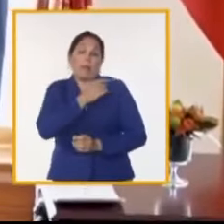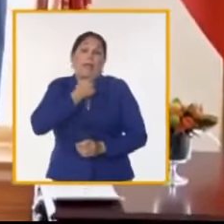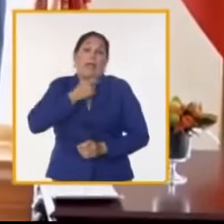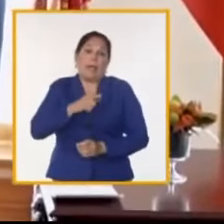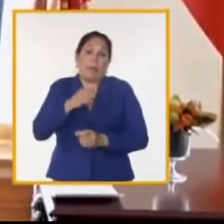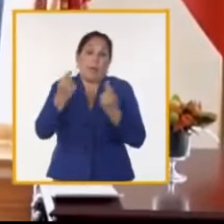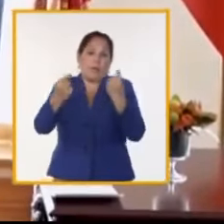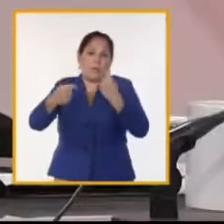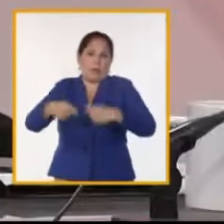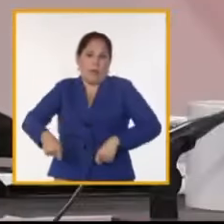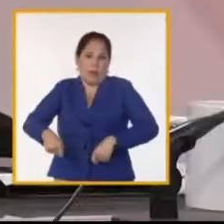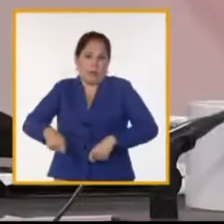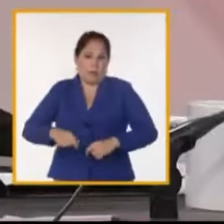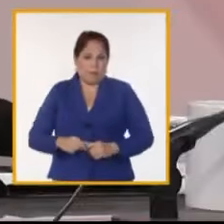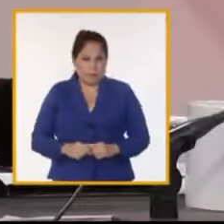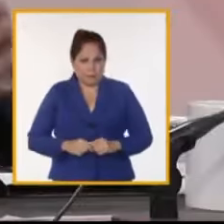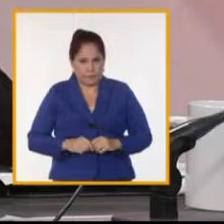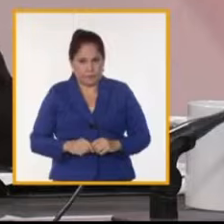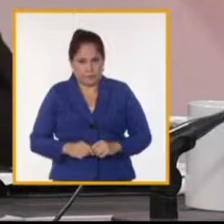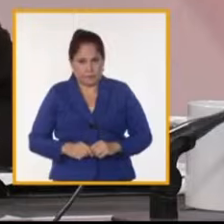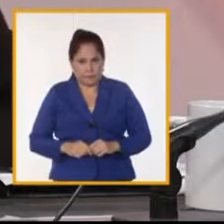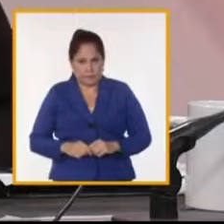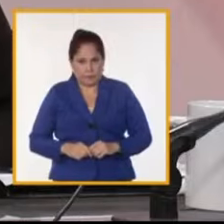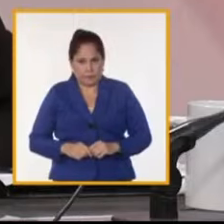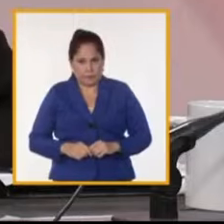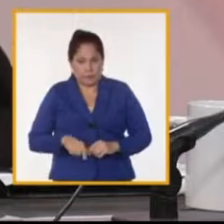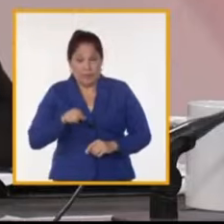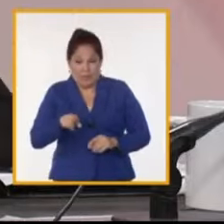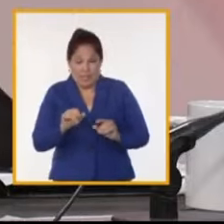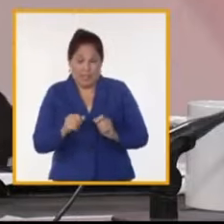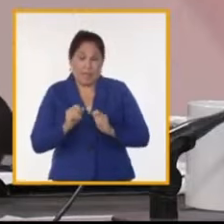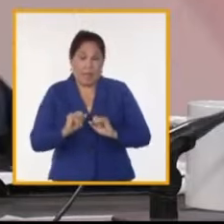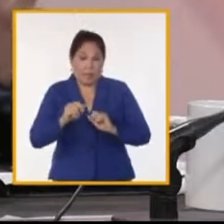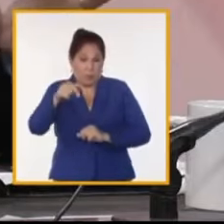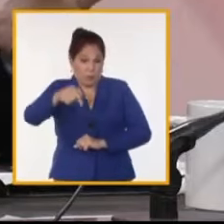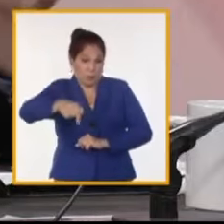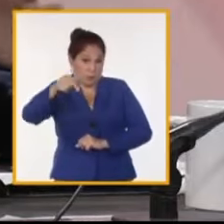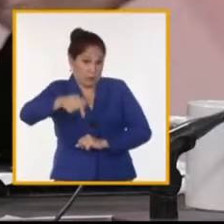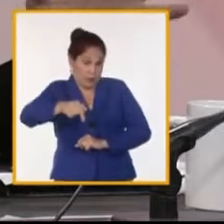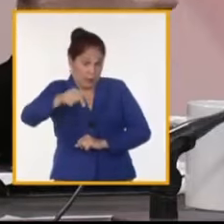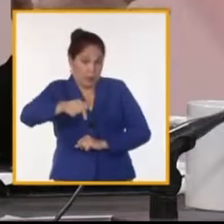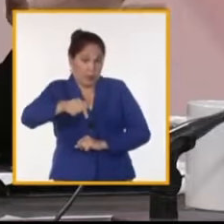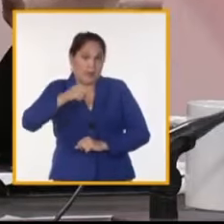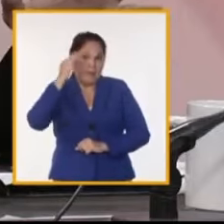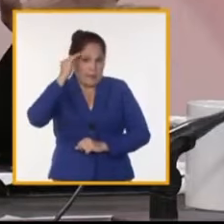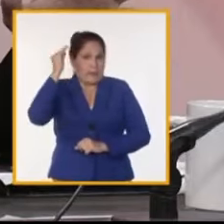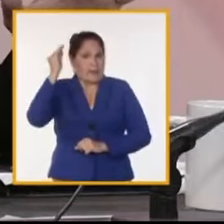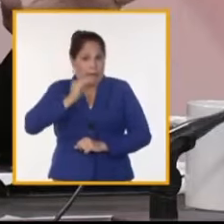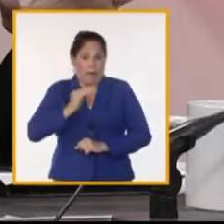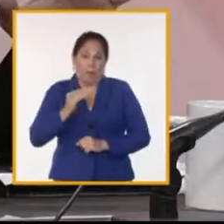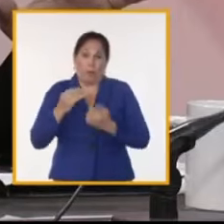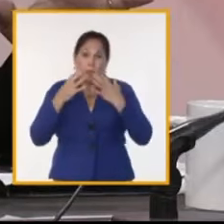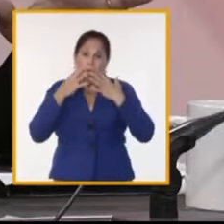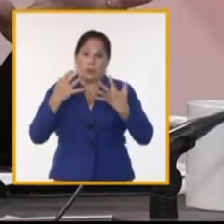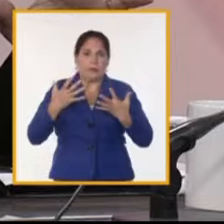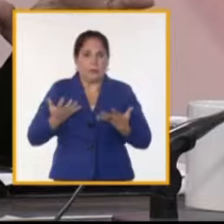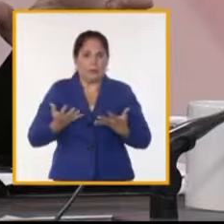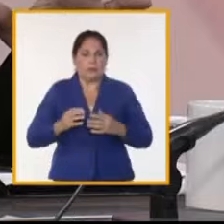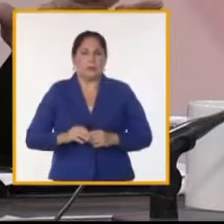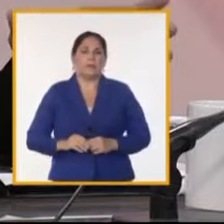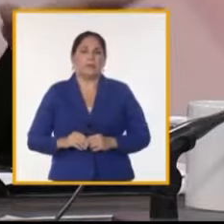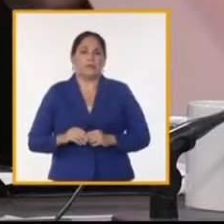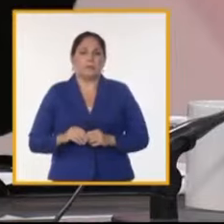su territorio Bueno una noticia de hoy que sin dudas pues tiene muchísimas lecturas y